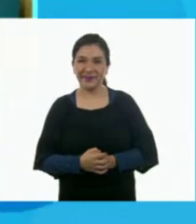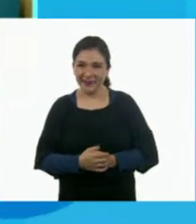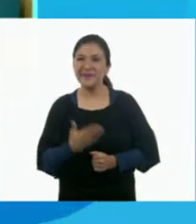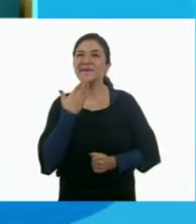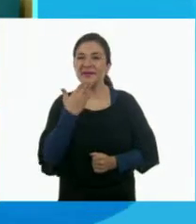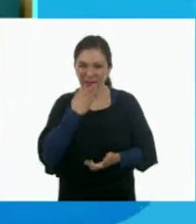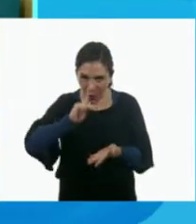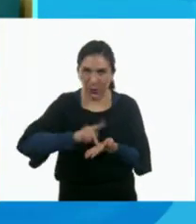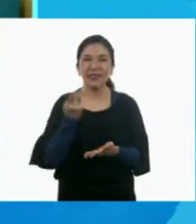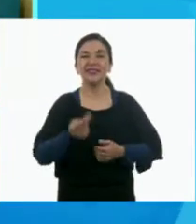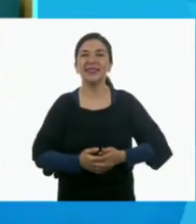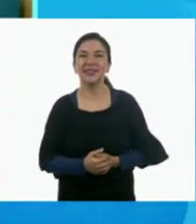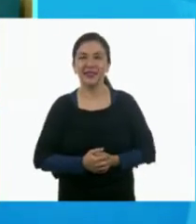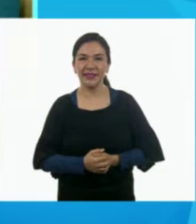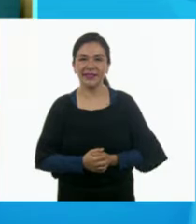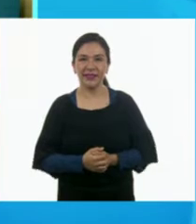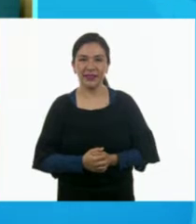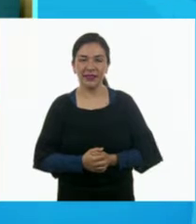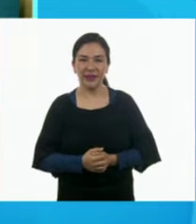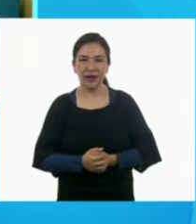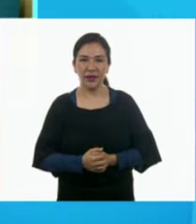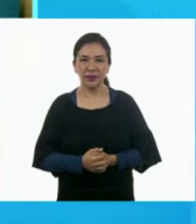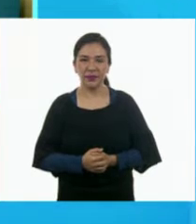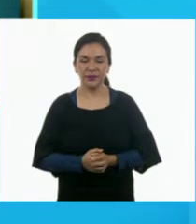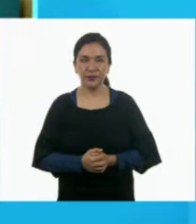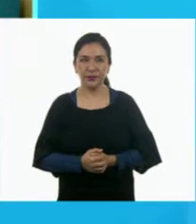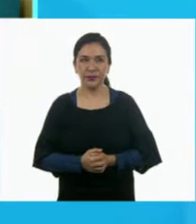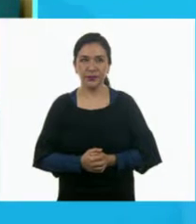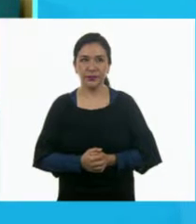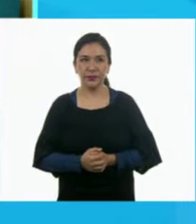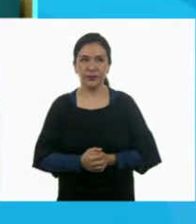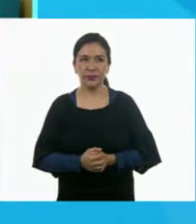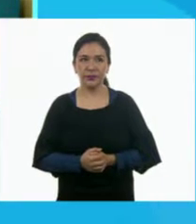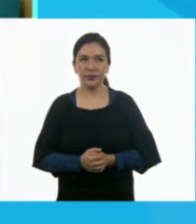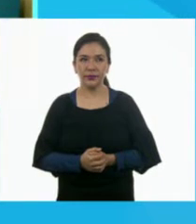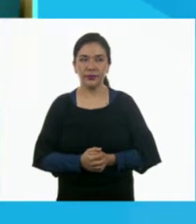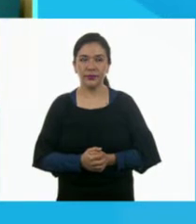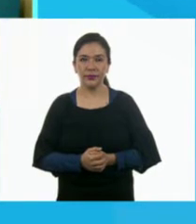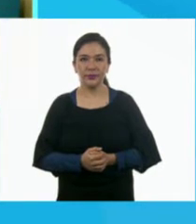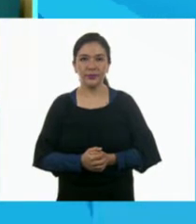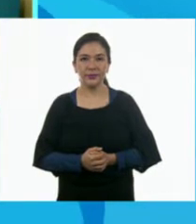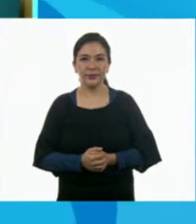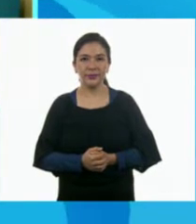¡Bien! Una vez más. Una, dos, tres.